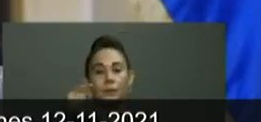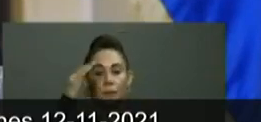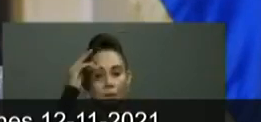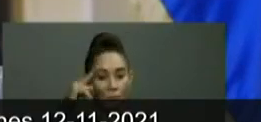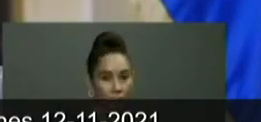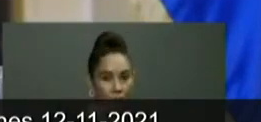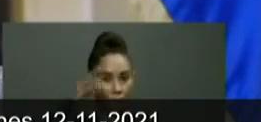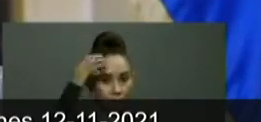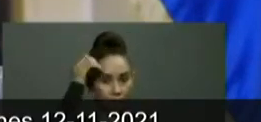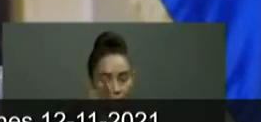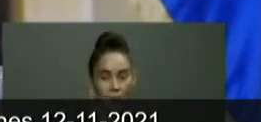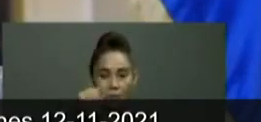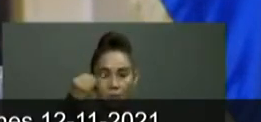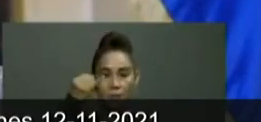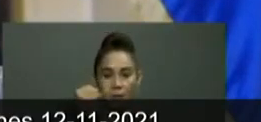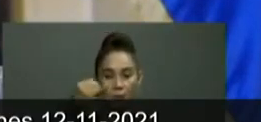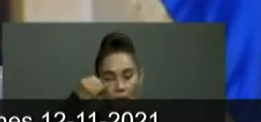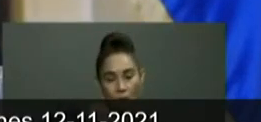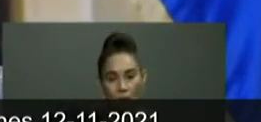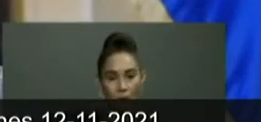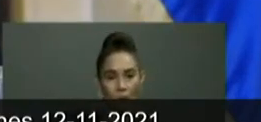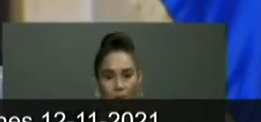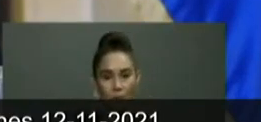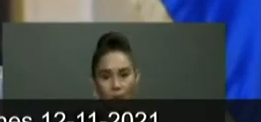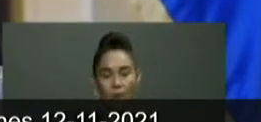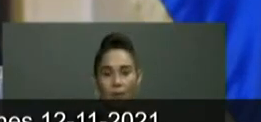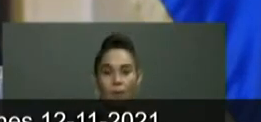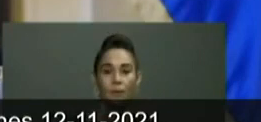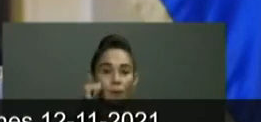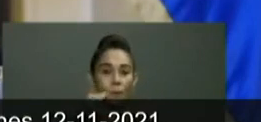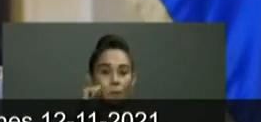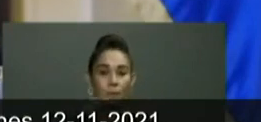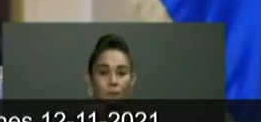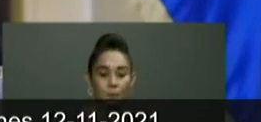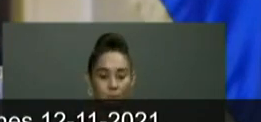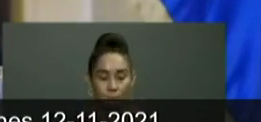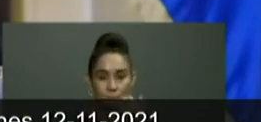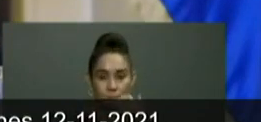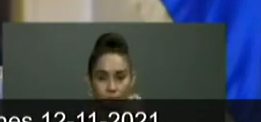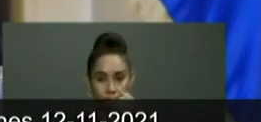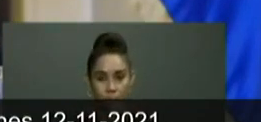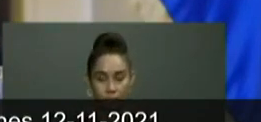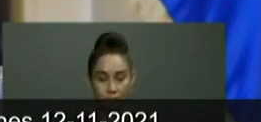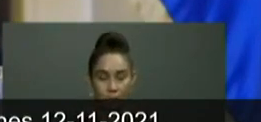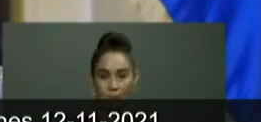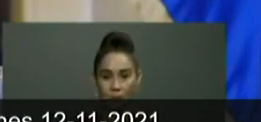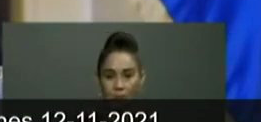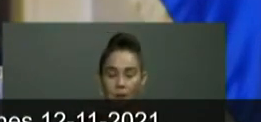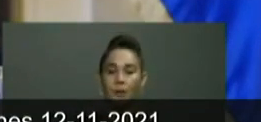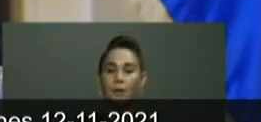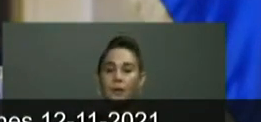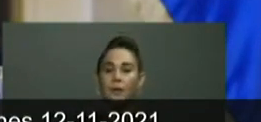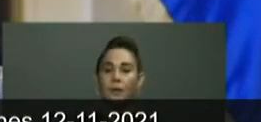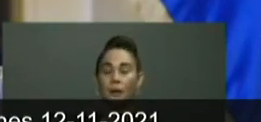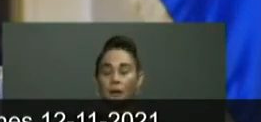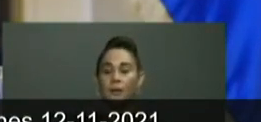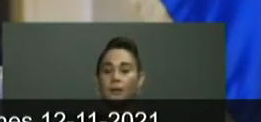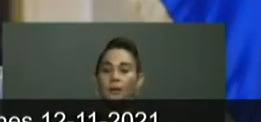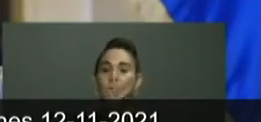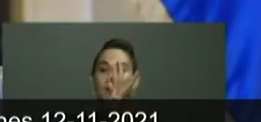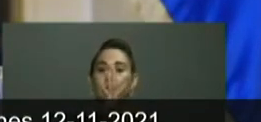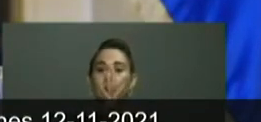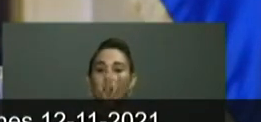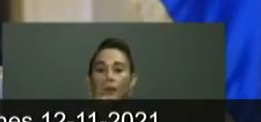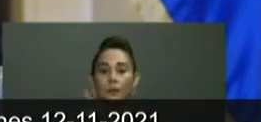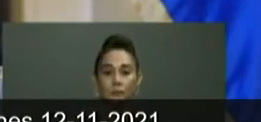ejemplo, la última mortalidad de una parturienta haitiana fue el 4 de noviembre. Es